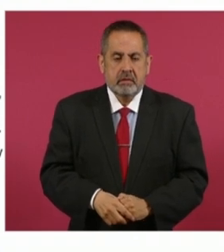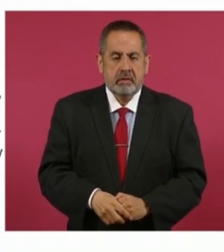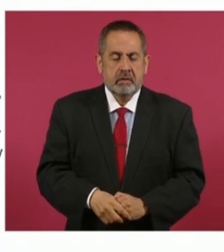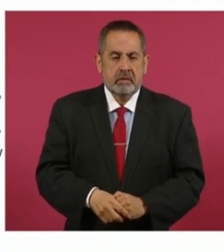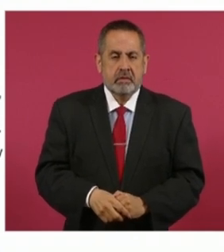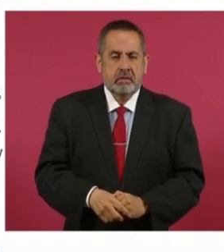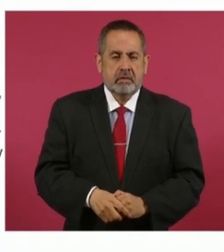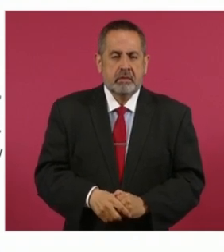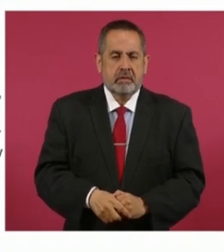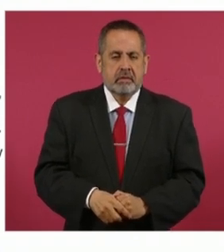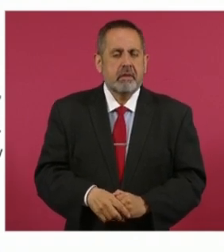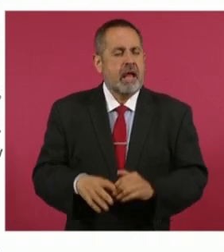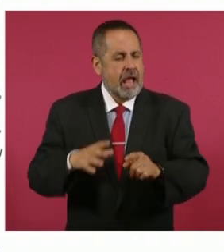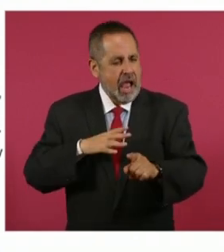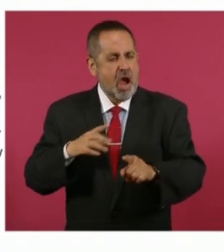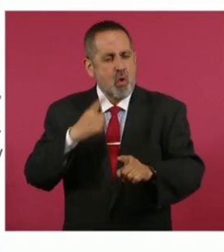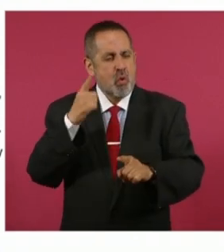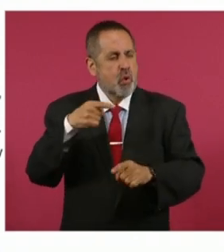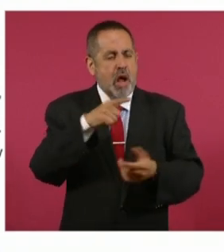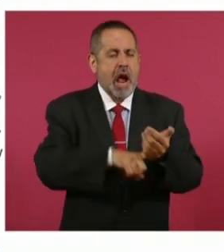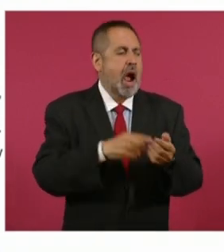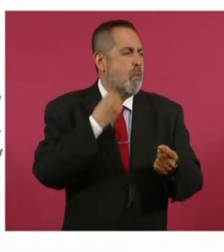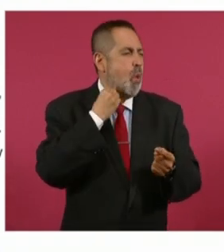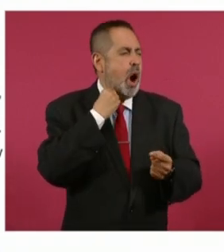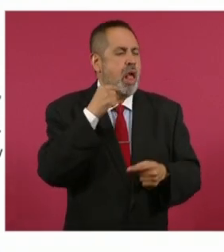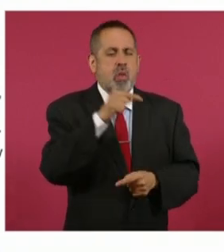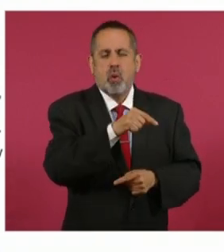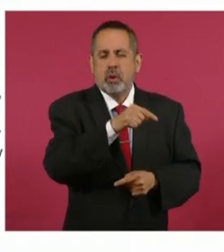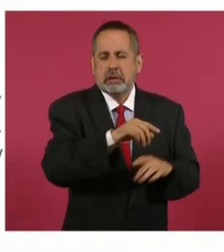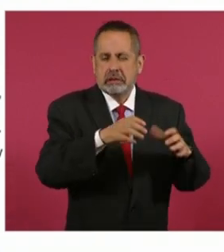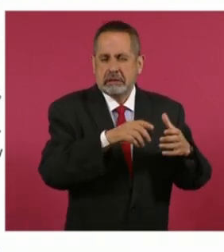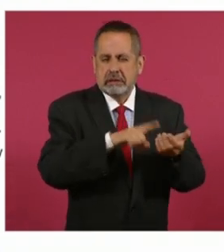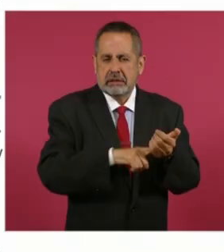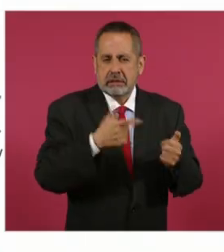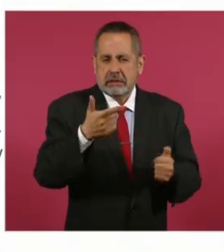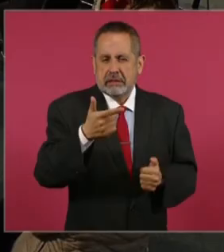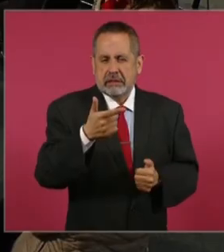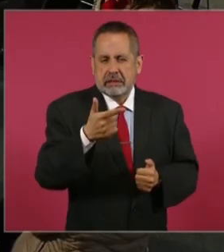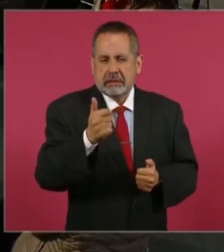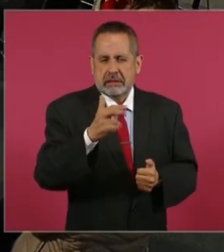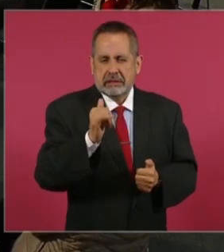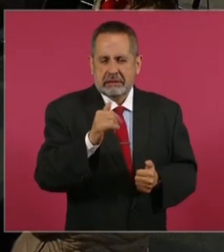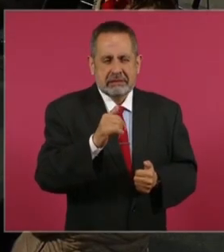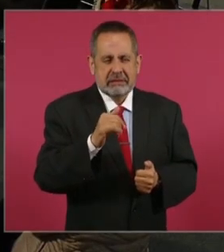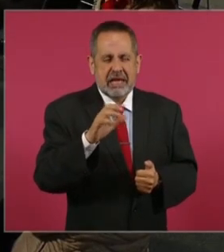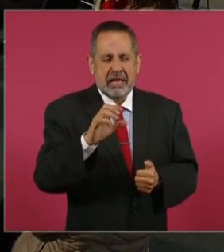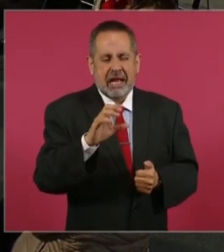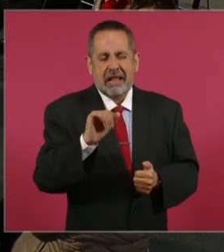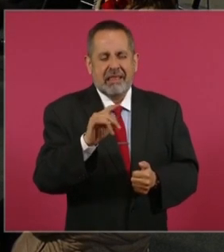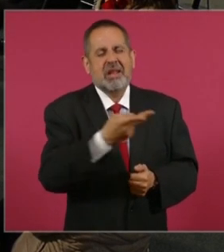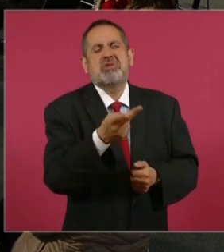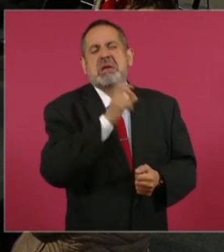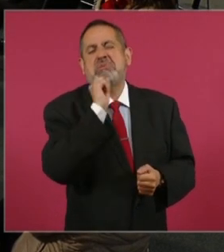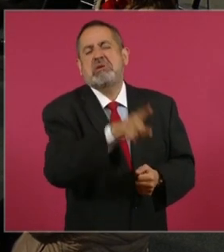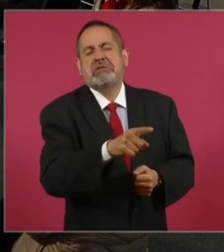que el abogado de Calderón digo de son sinónimos pero